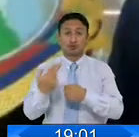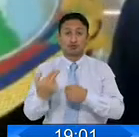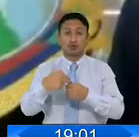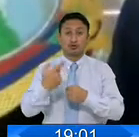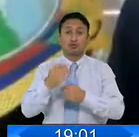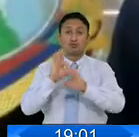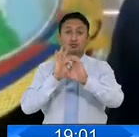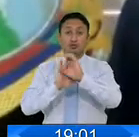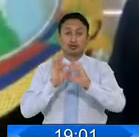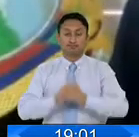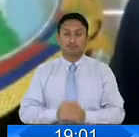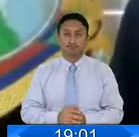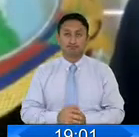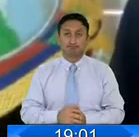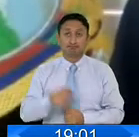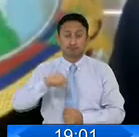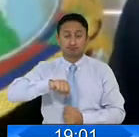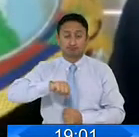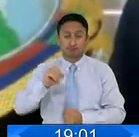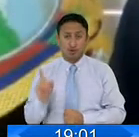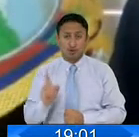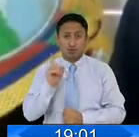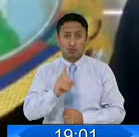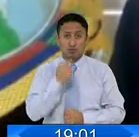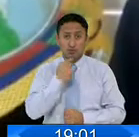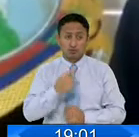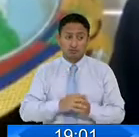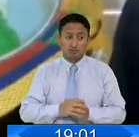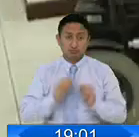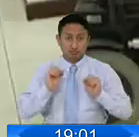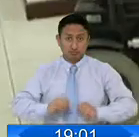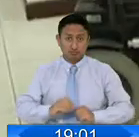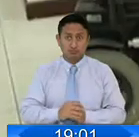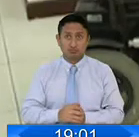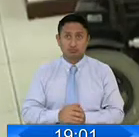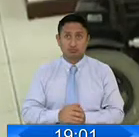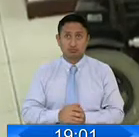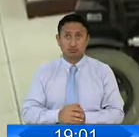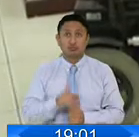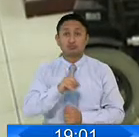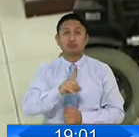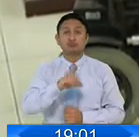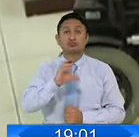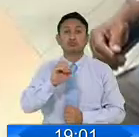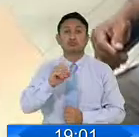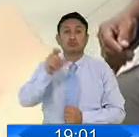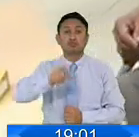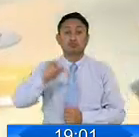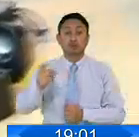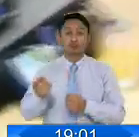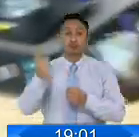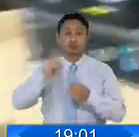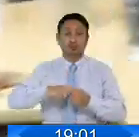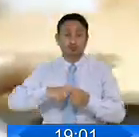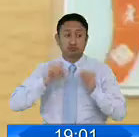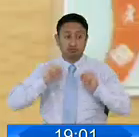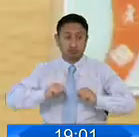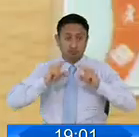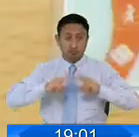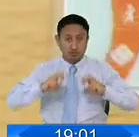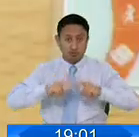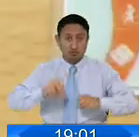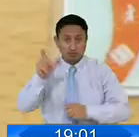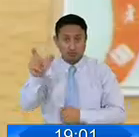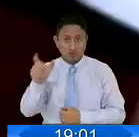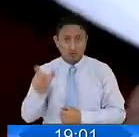Participación Ciudadana, quien también compareció para informar que existen 100 ciudadanos inscritos para acompañar las indagaciones de los